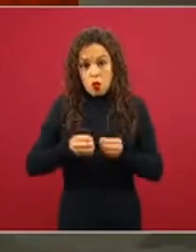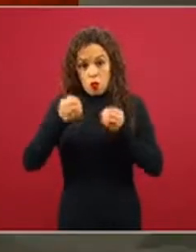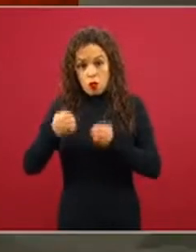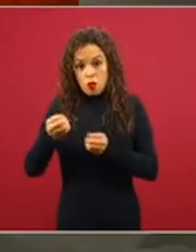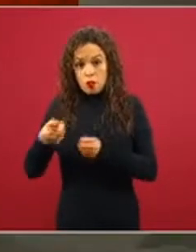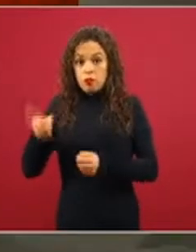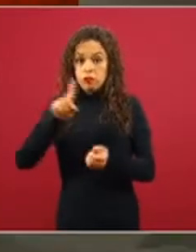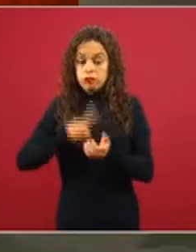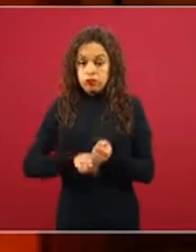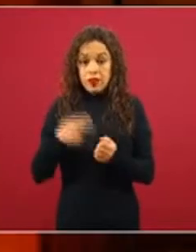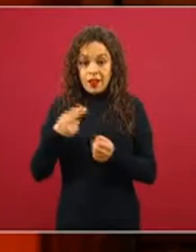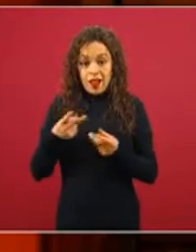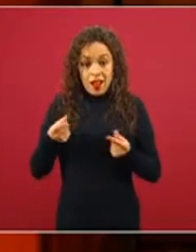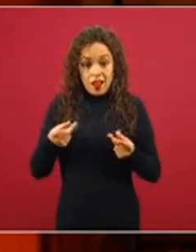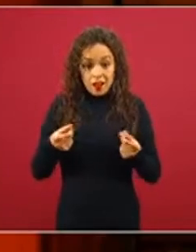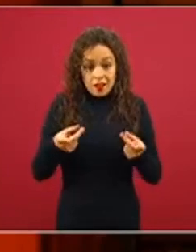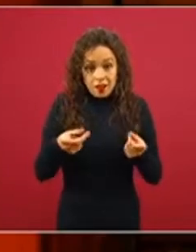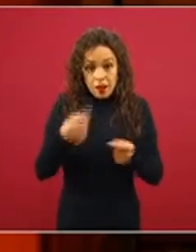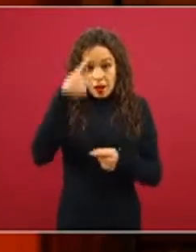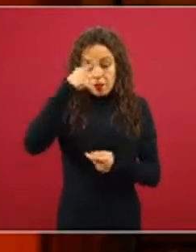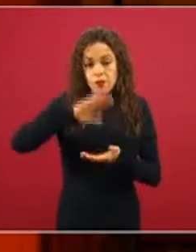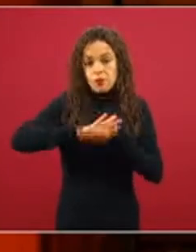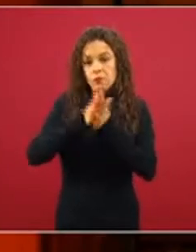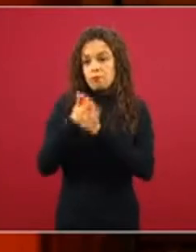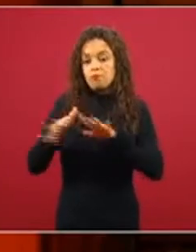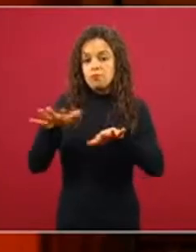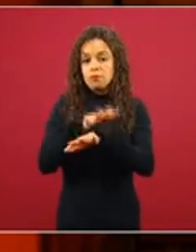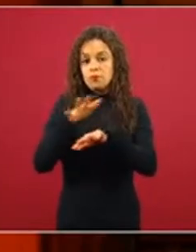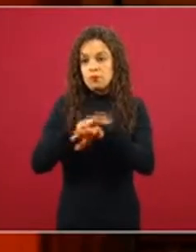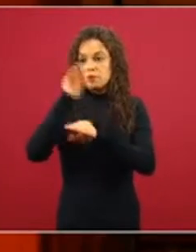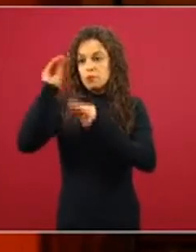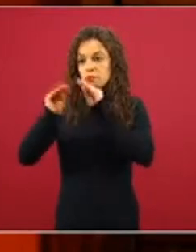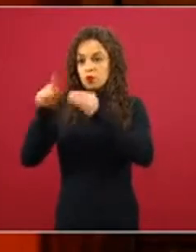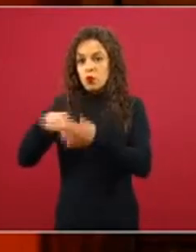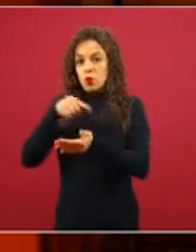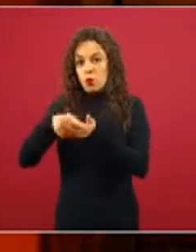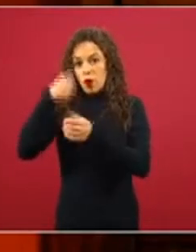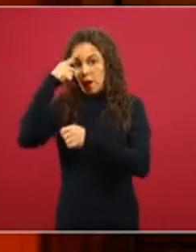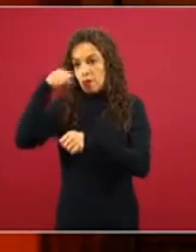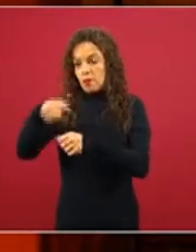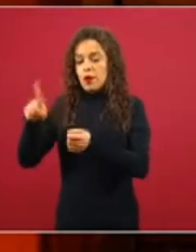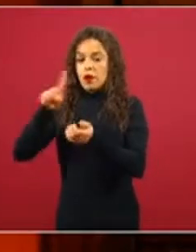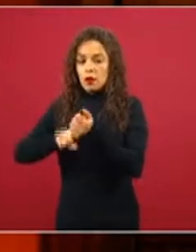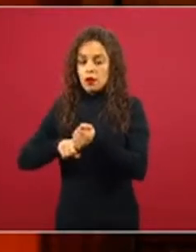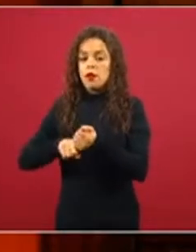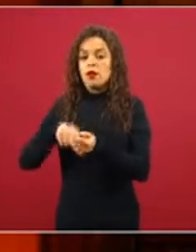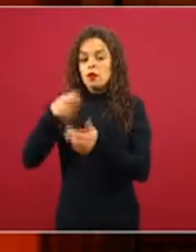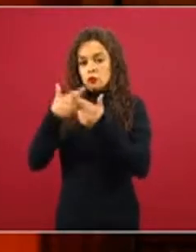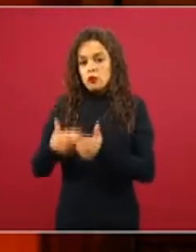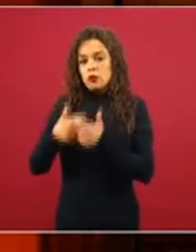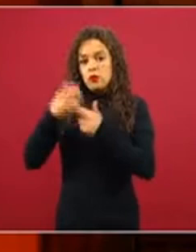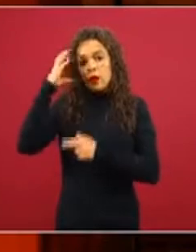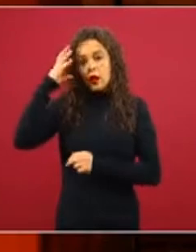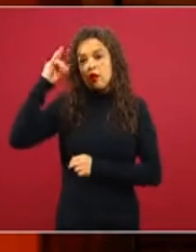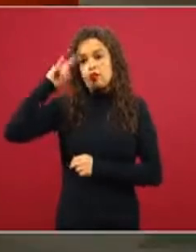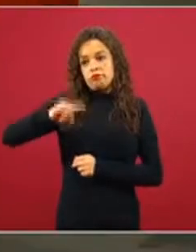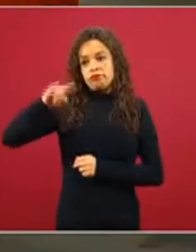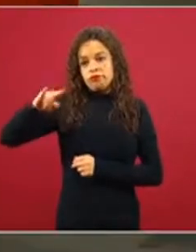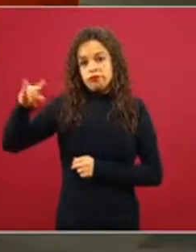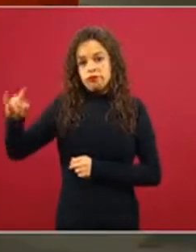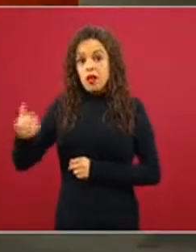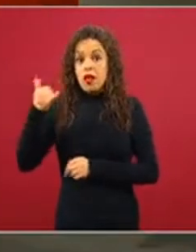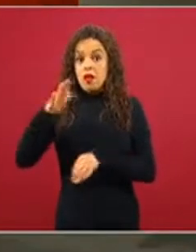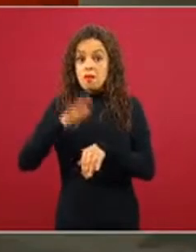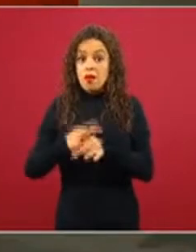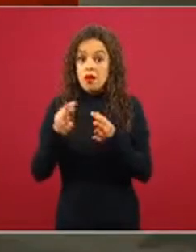incrementar el proceso de reconversión y expansión para siempre poder tener disponibilidad, sobre todo de este tipo de camas que son las que se